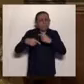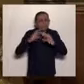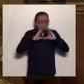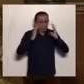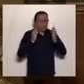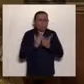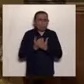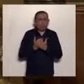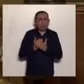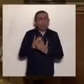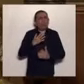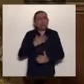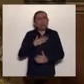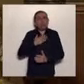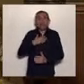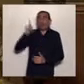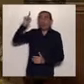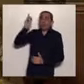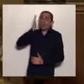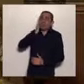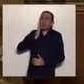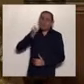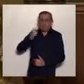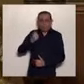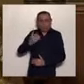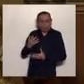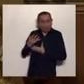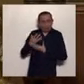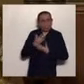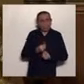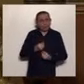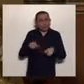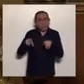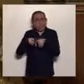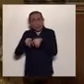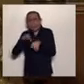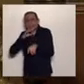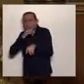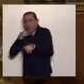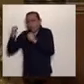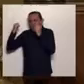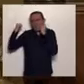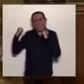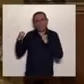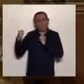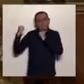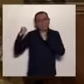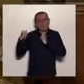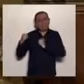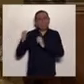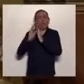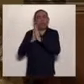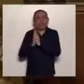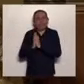entero, para que el consuelo del buen pastor los sostengan como a la oveja que carga sobre sus